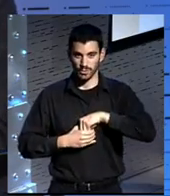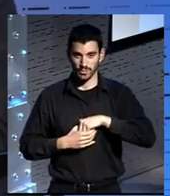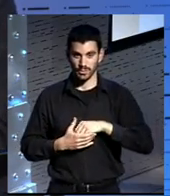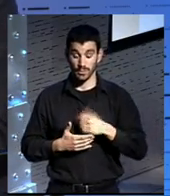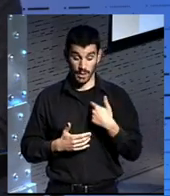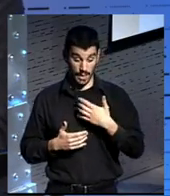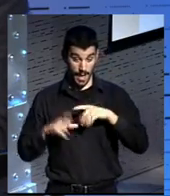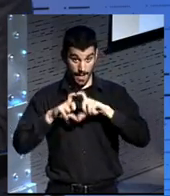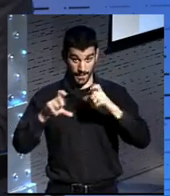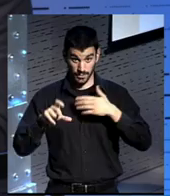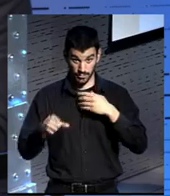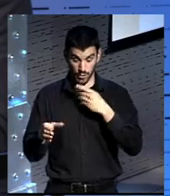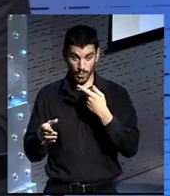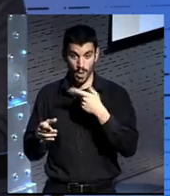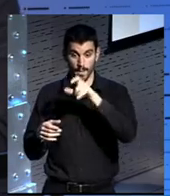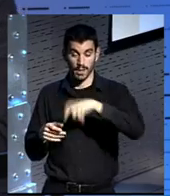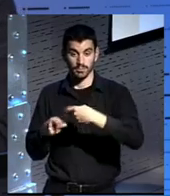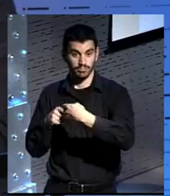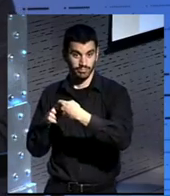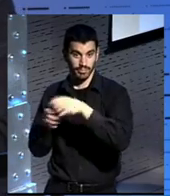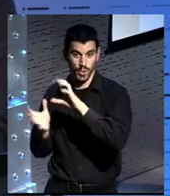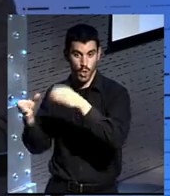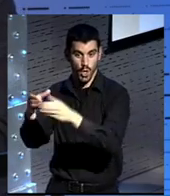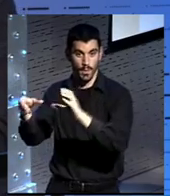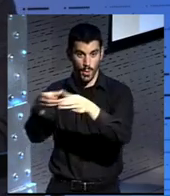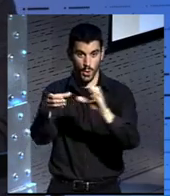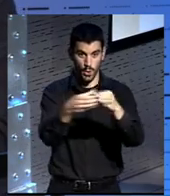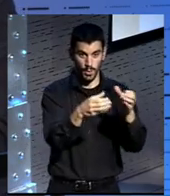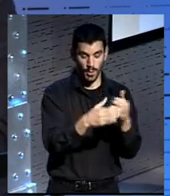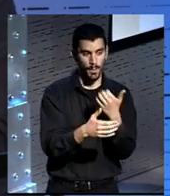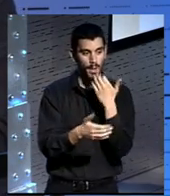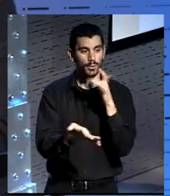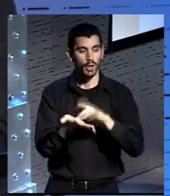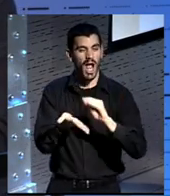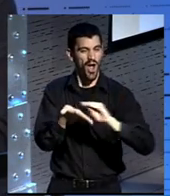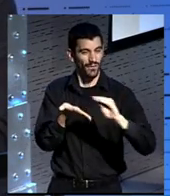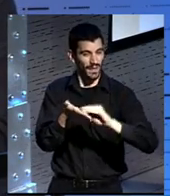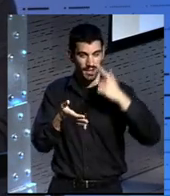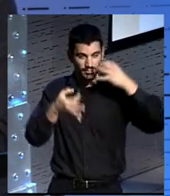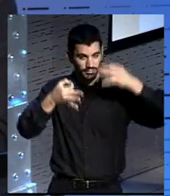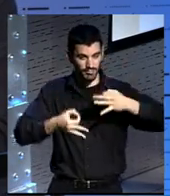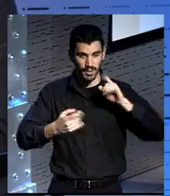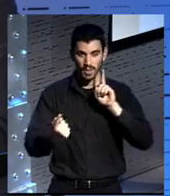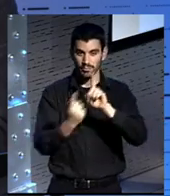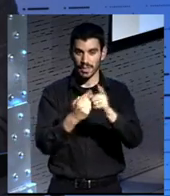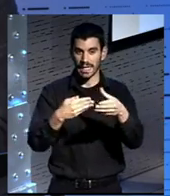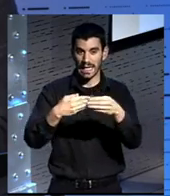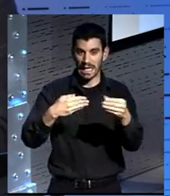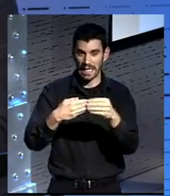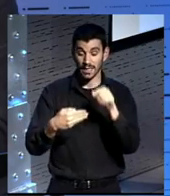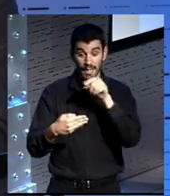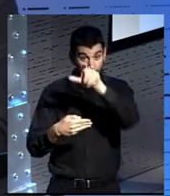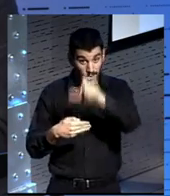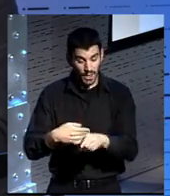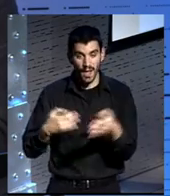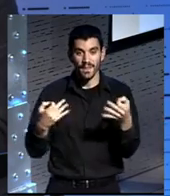repartida allí donde se interacciona con los clientes, nuestra mayor inversión es conseguir que transmitan y